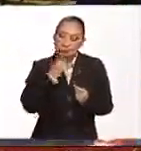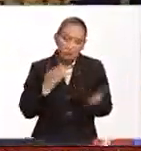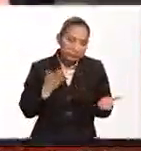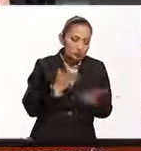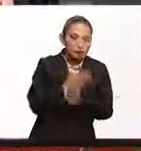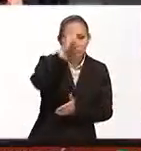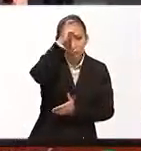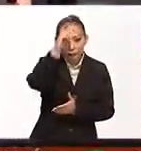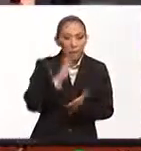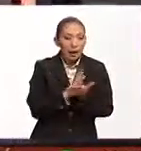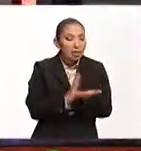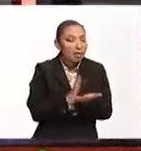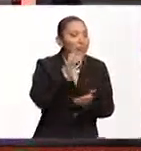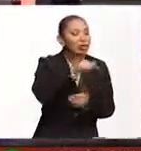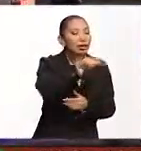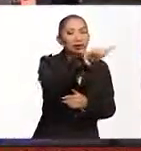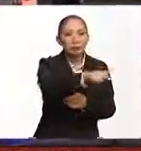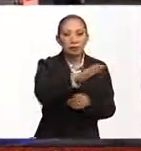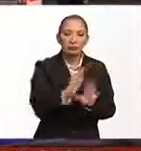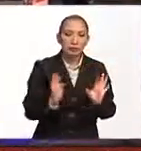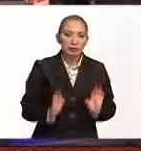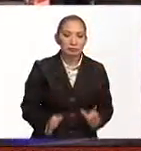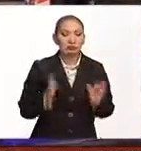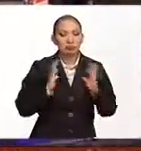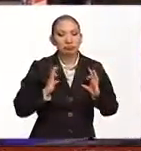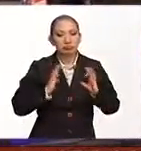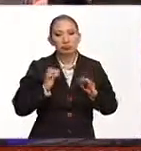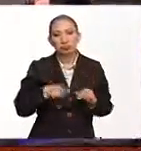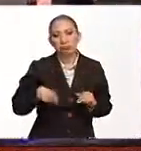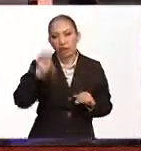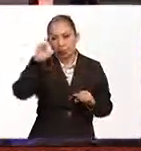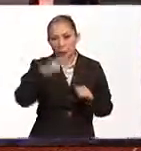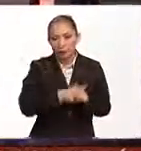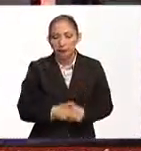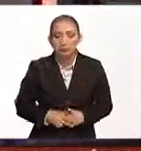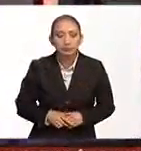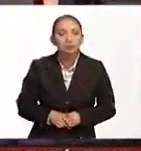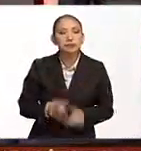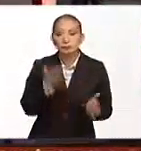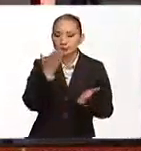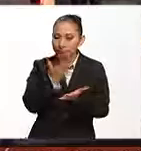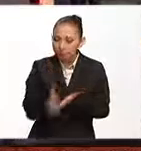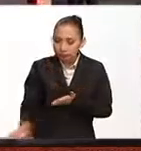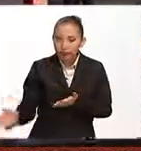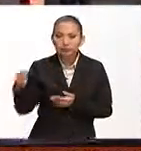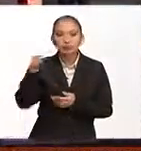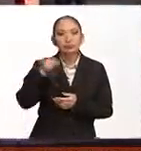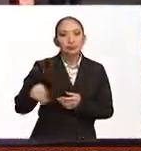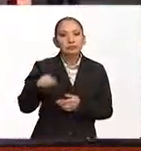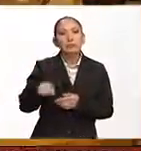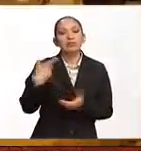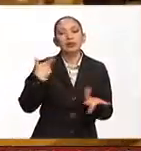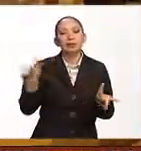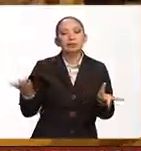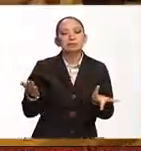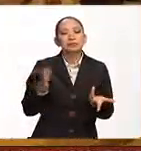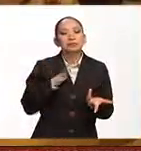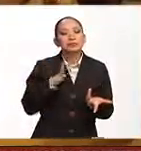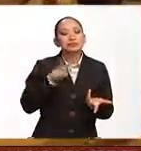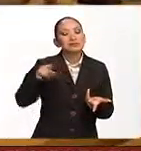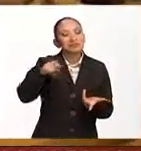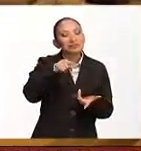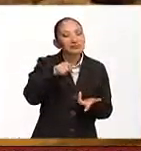ruta para llegar de manera más o menos segura a Europa. Y por el otro lado también las implicaciones que ha